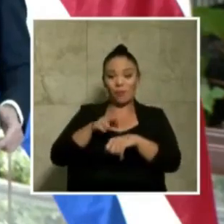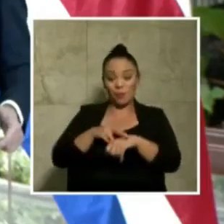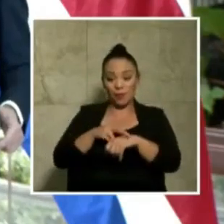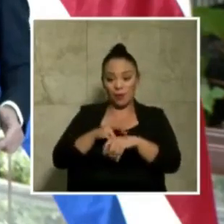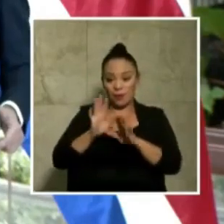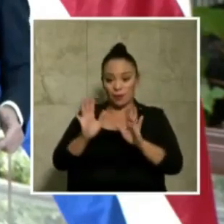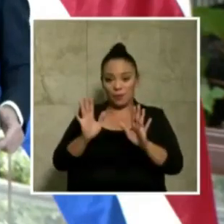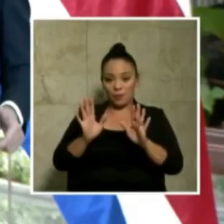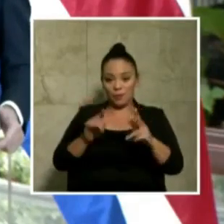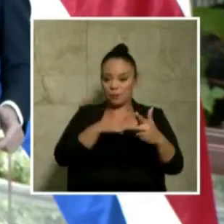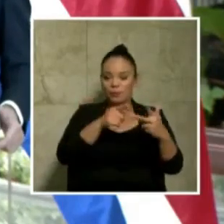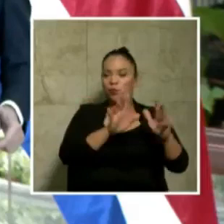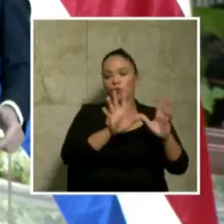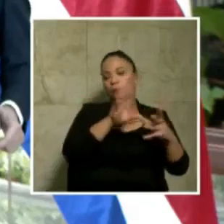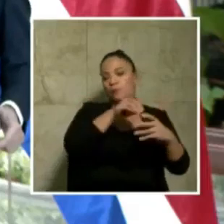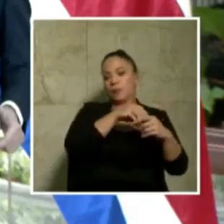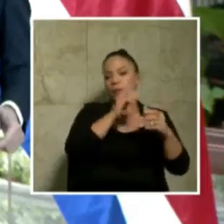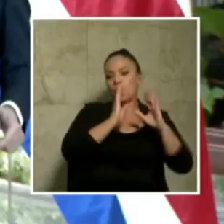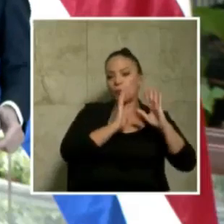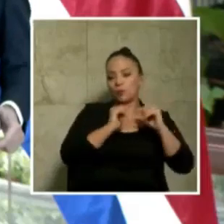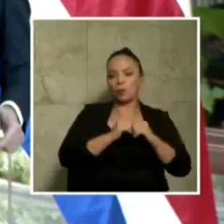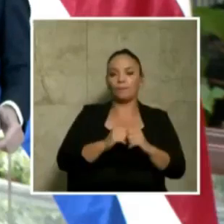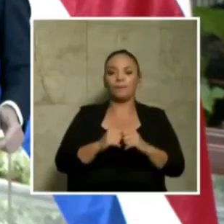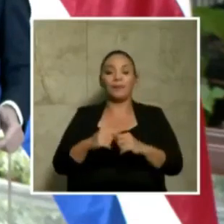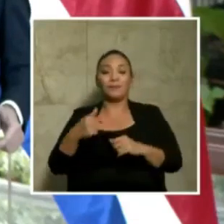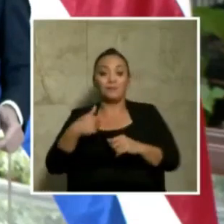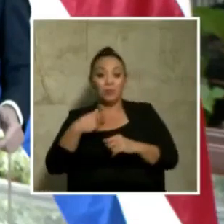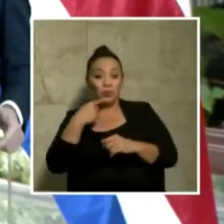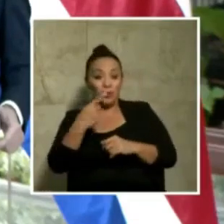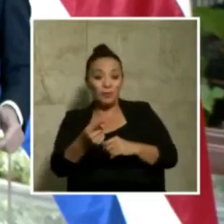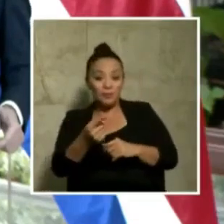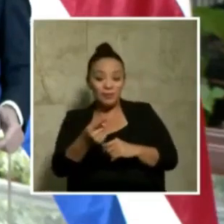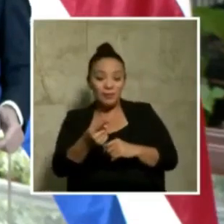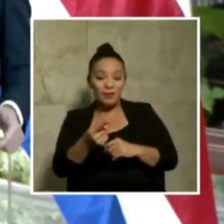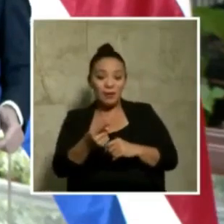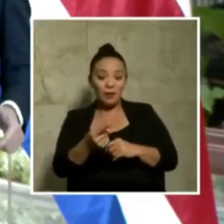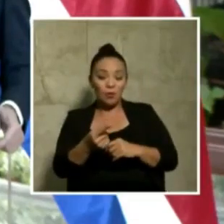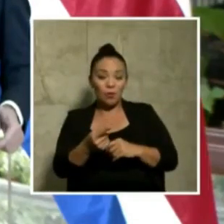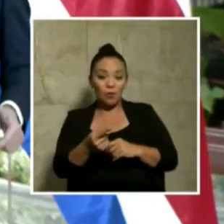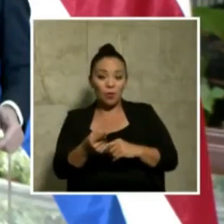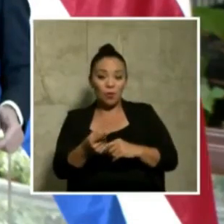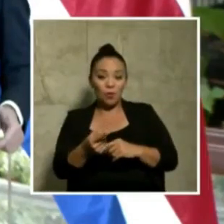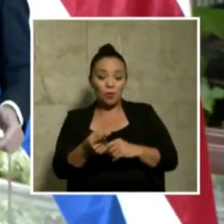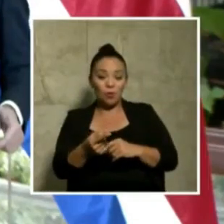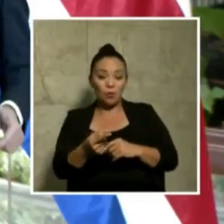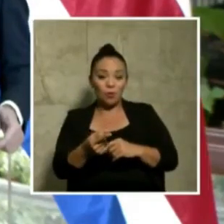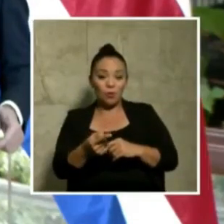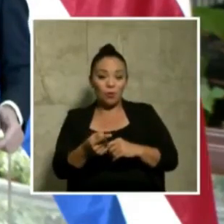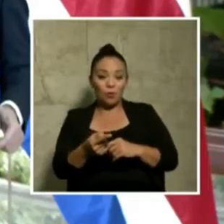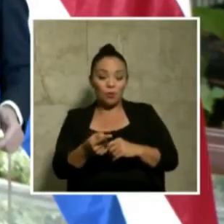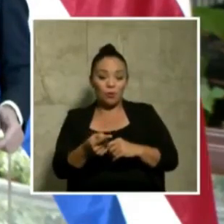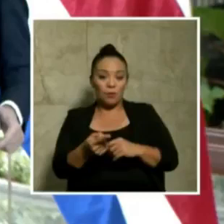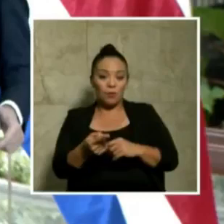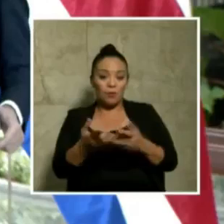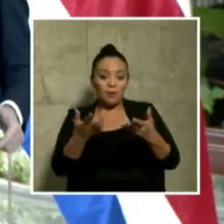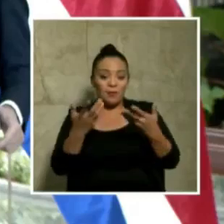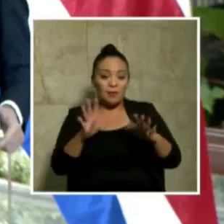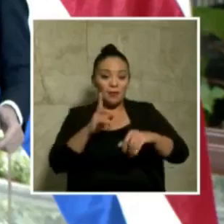esta conversación, les digo que en este momento ya están, en mi